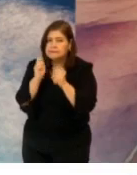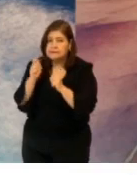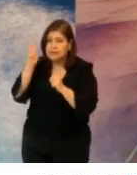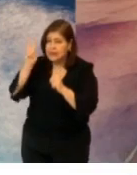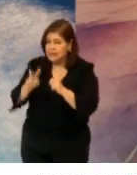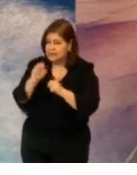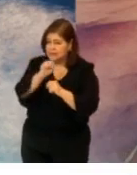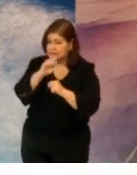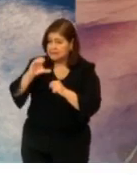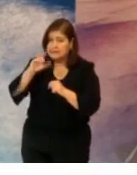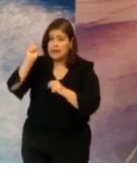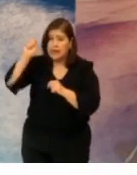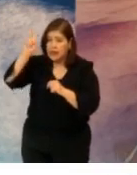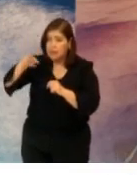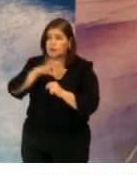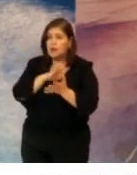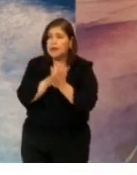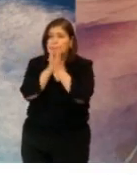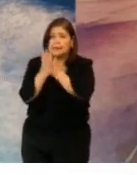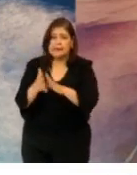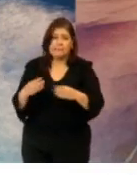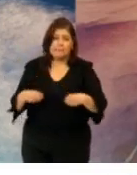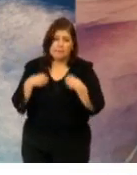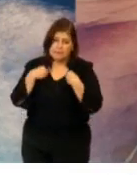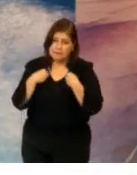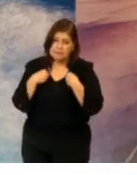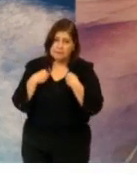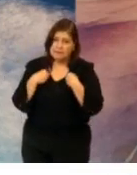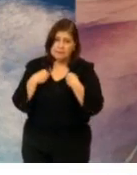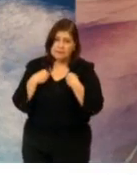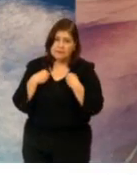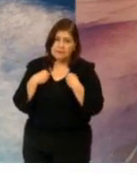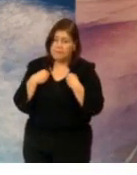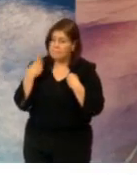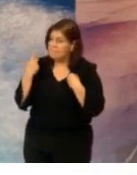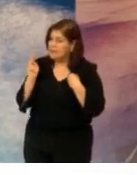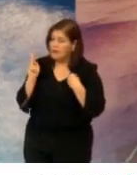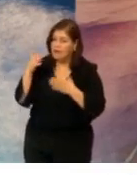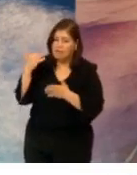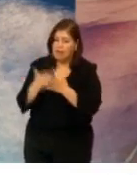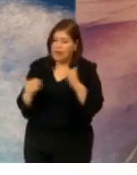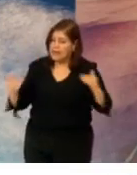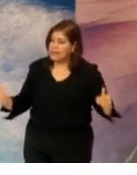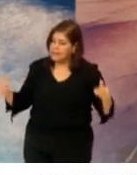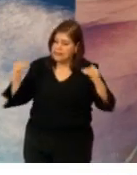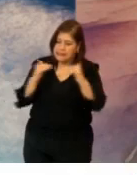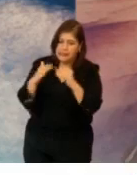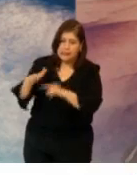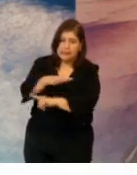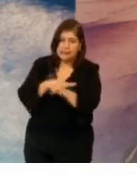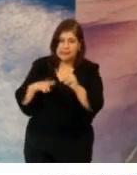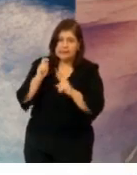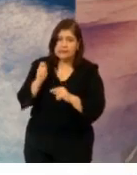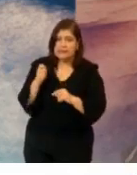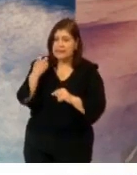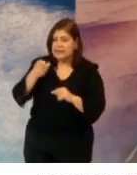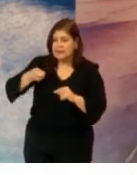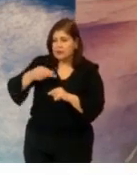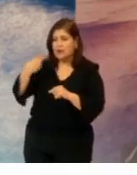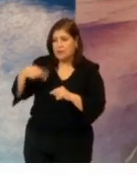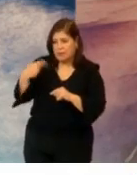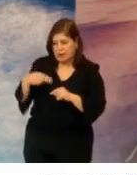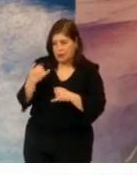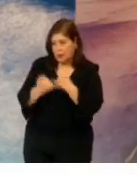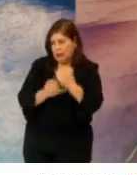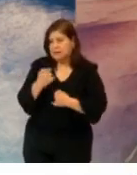sociedad civil tiene el poder para transformar vidas, pero no para poner una equidad en las circunstancias, y creo que ese es el nombre del juego, ¿no? Entonces,